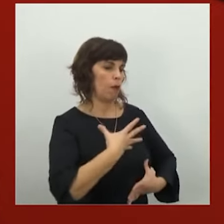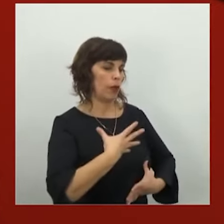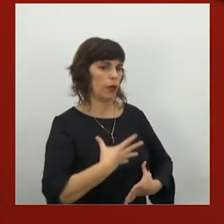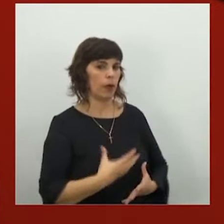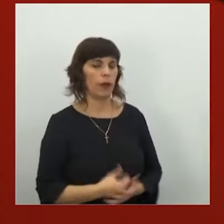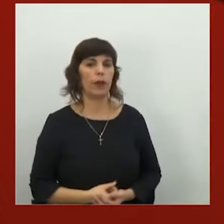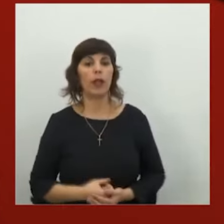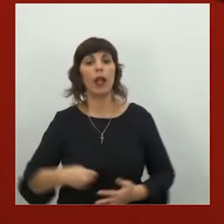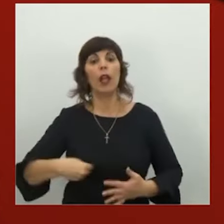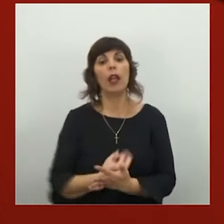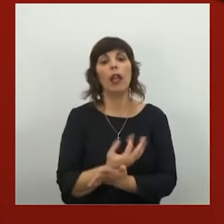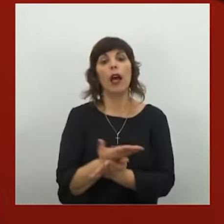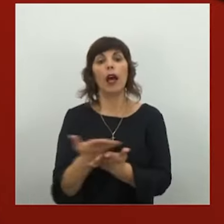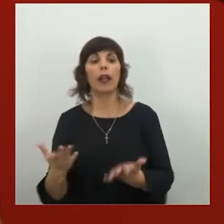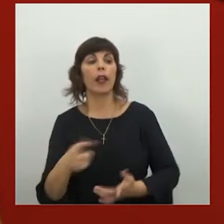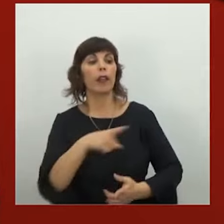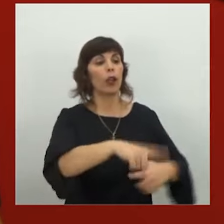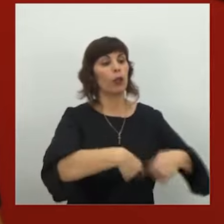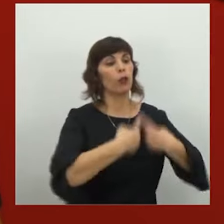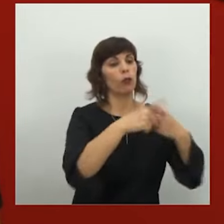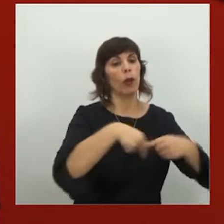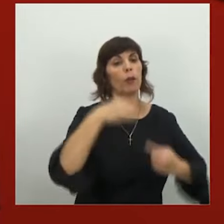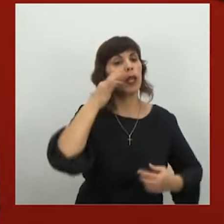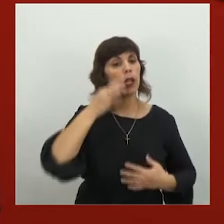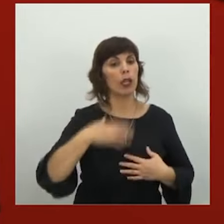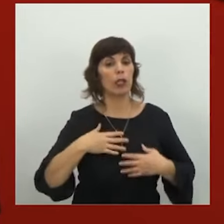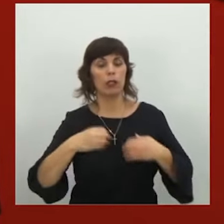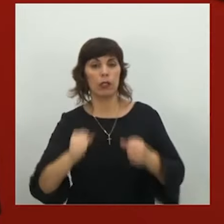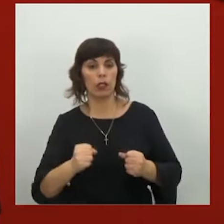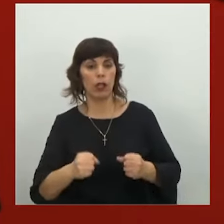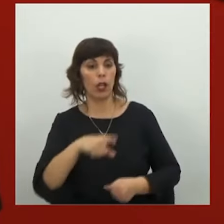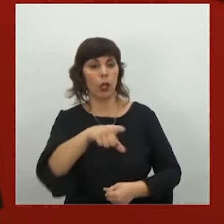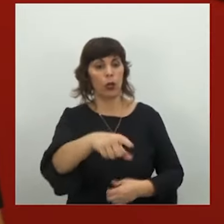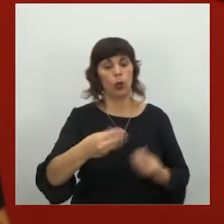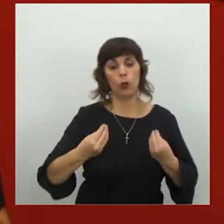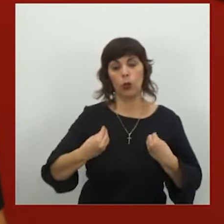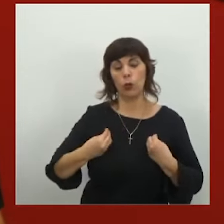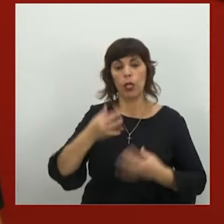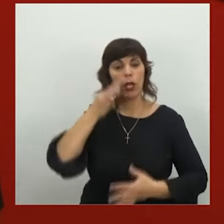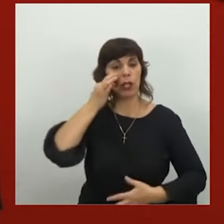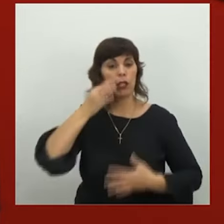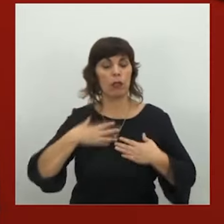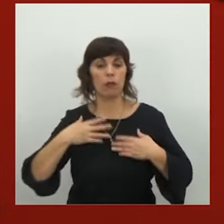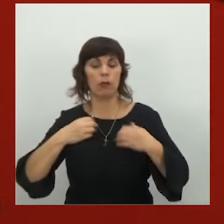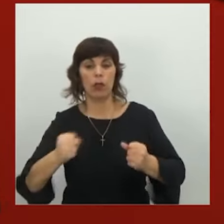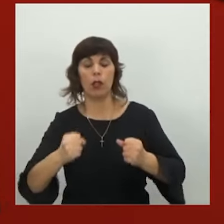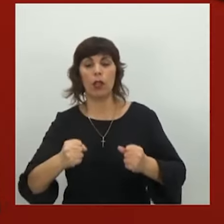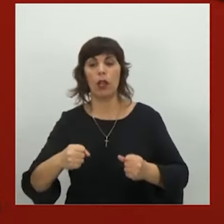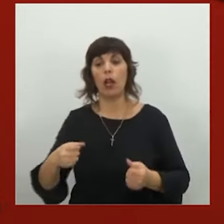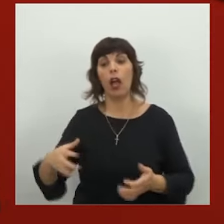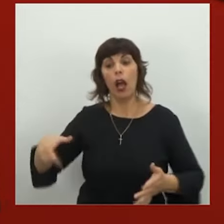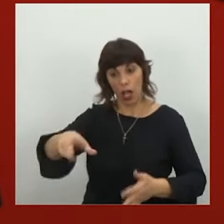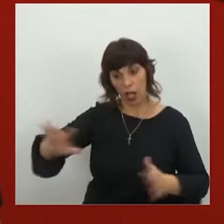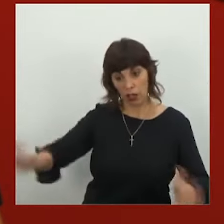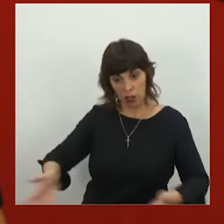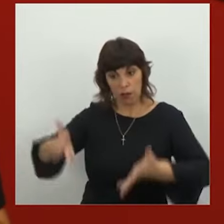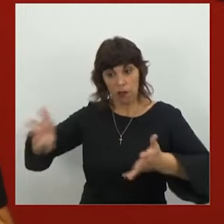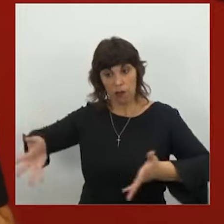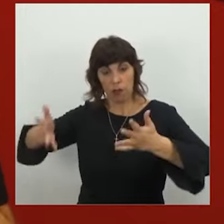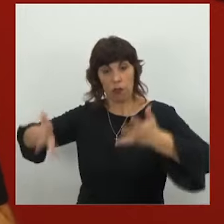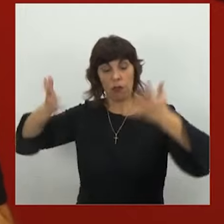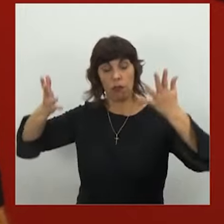sanará tu familia. La gracia de Jesucristo sanará tu vida. La gracia de Jesucristo te levantará. La gracia